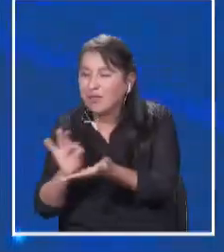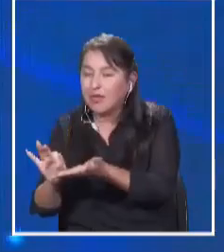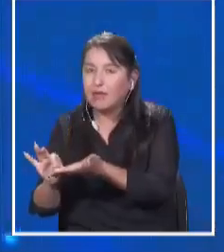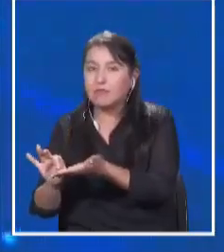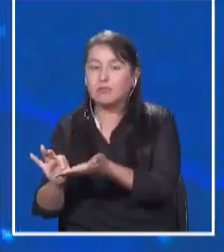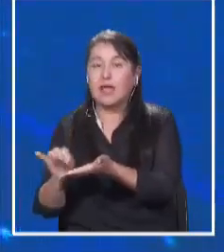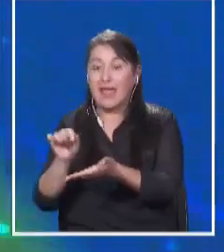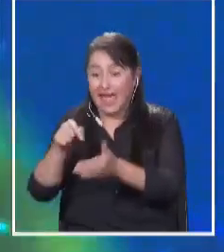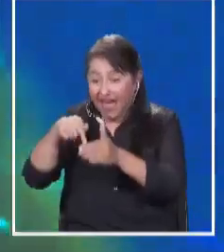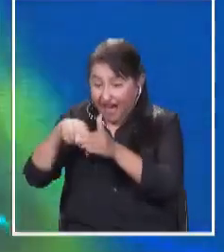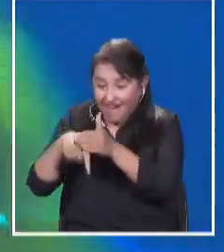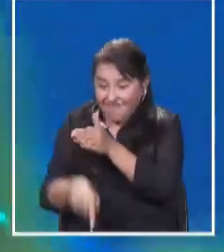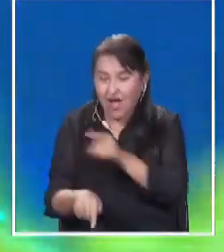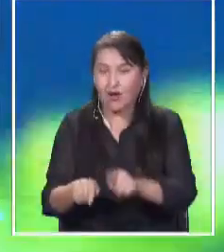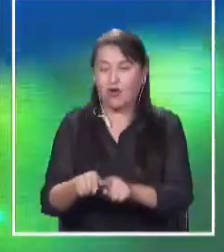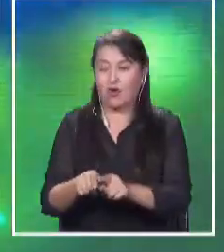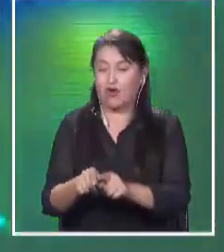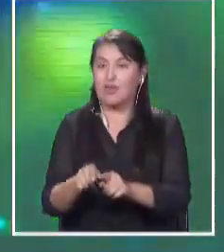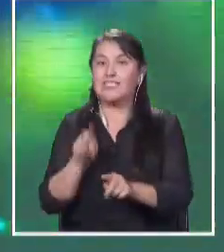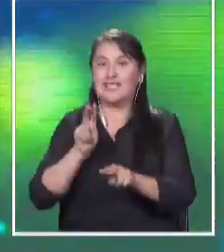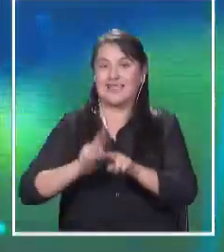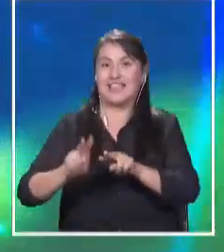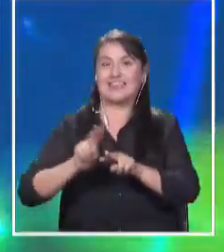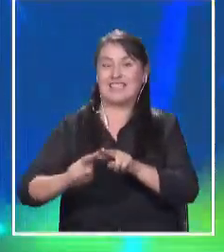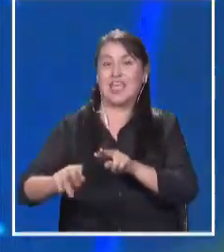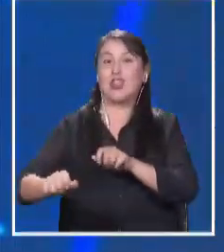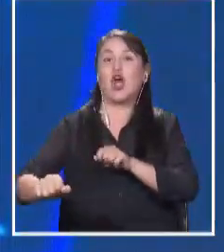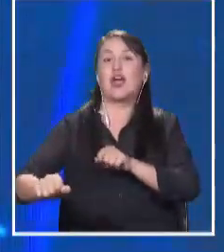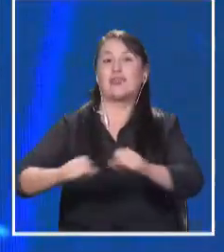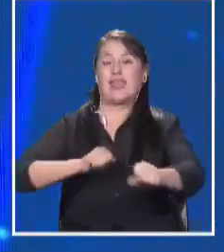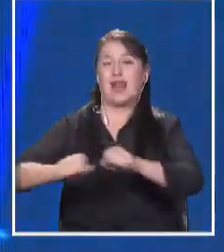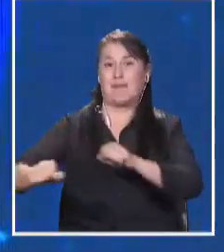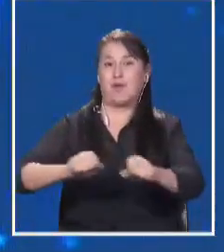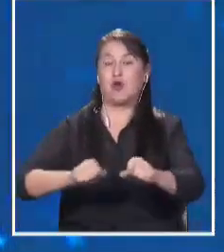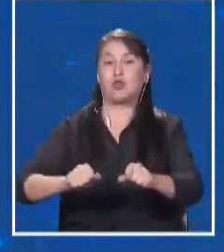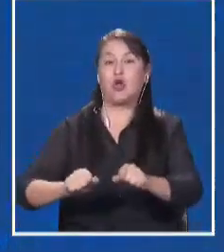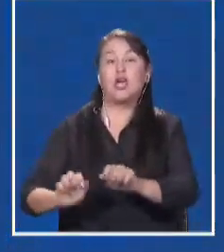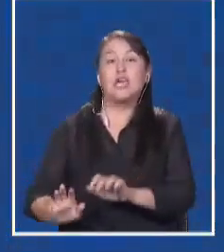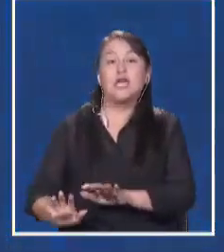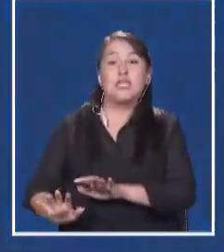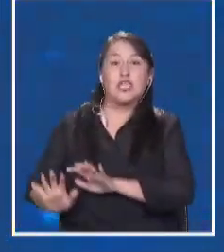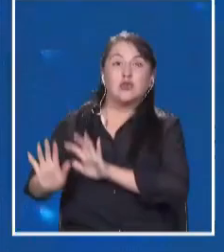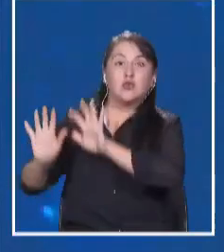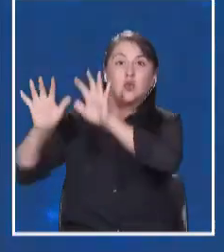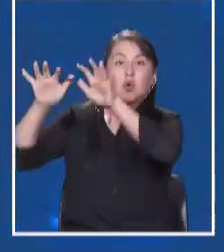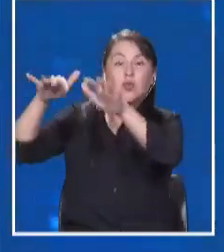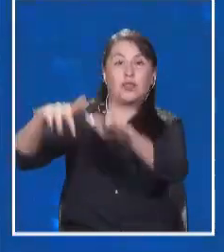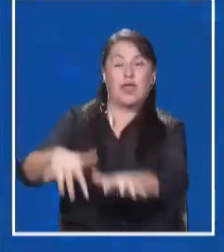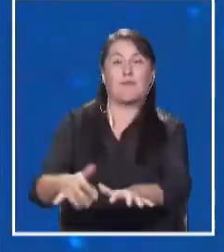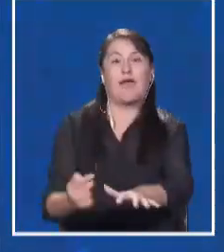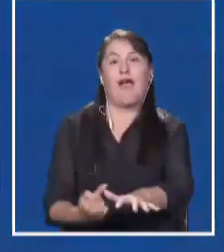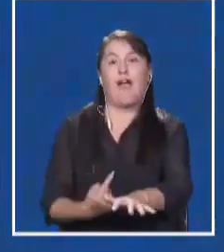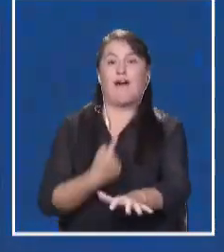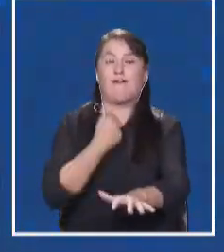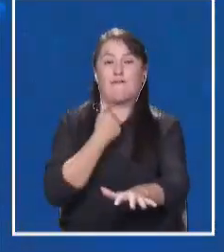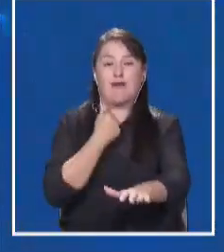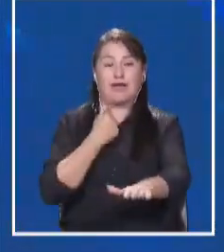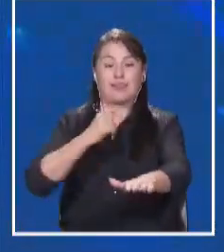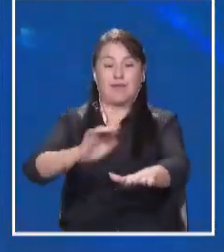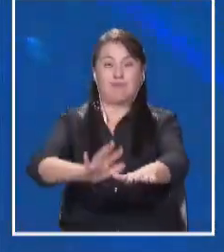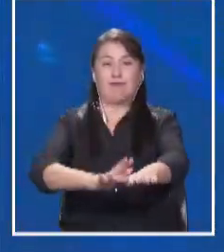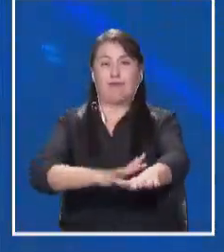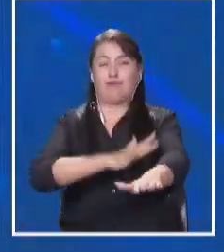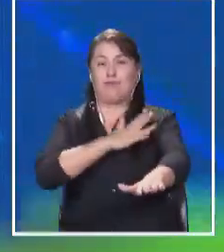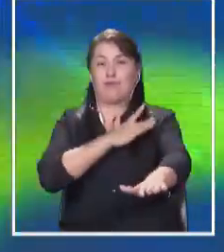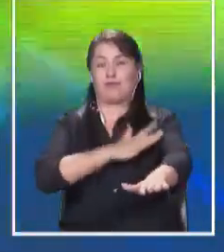se están generando los grandes terremotos y los tsunamis que azotan las costas del Pacífico sudamericano. Y